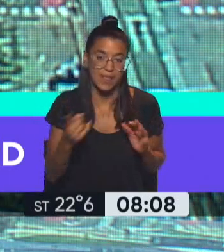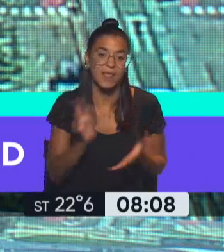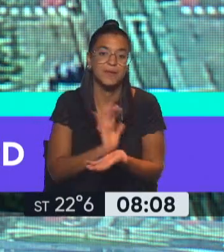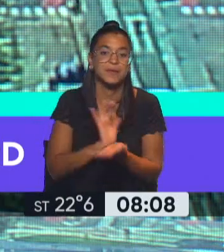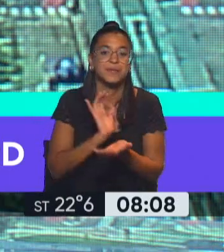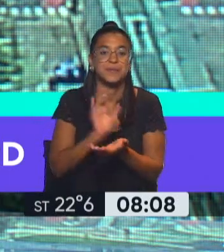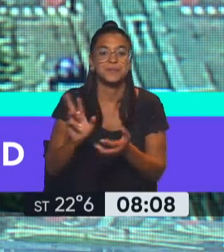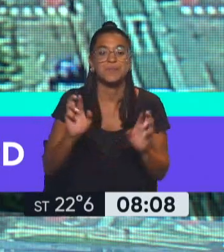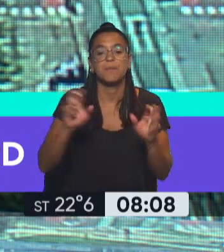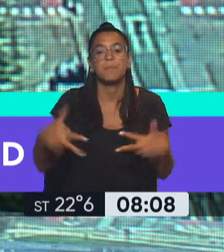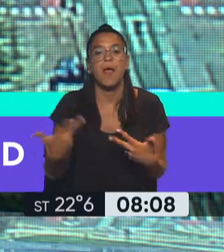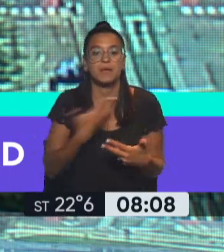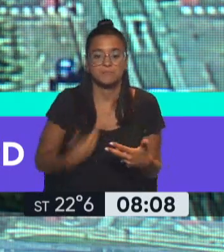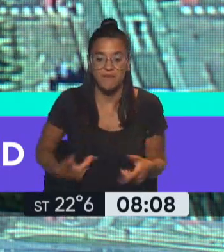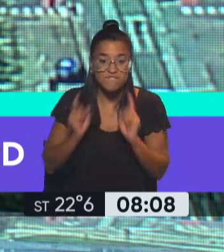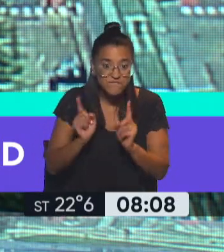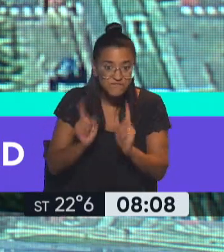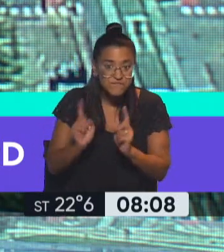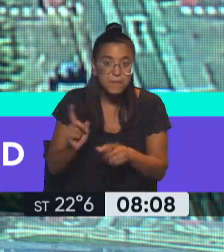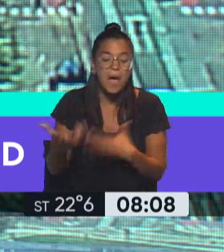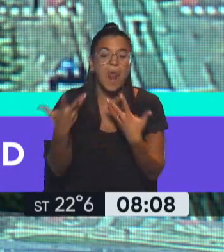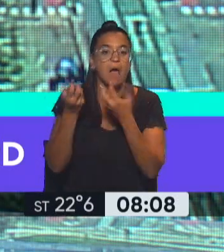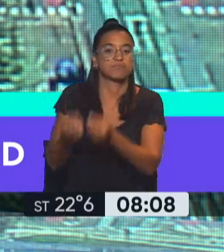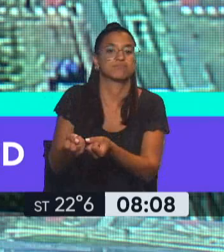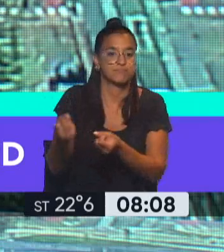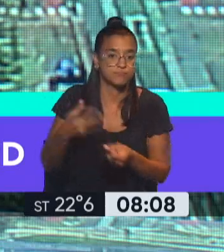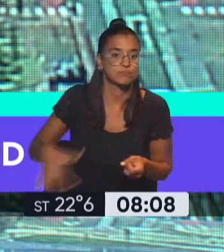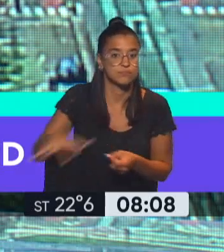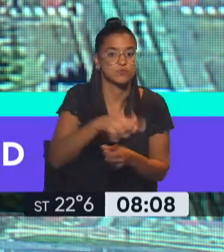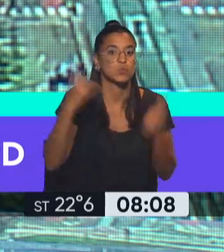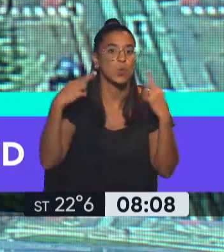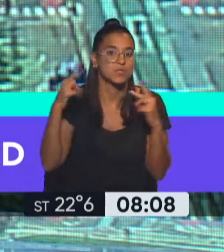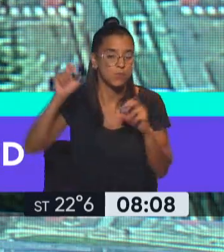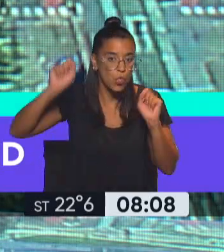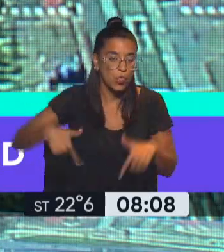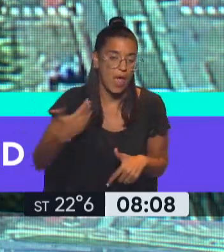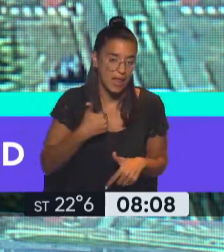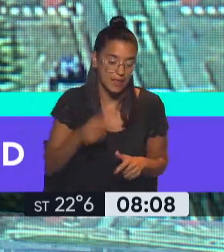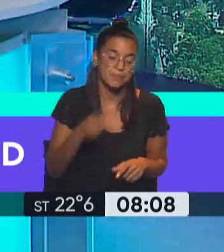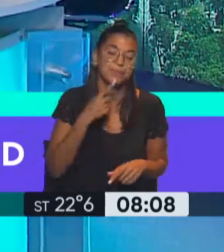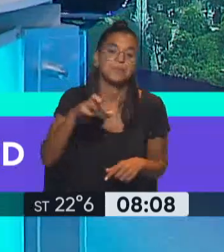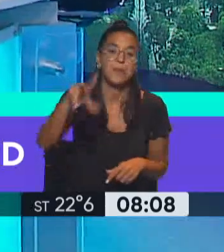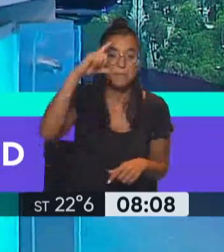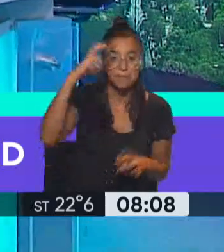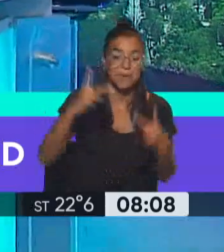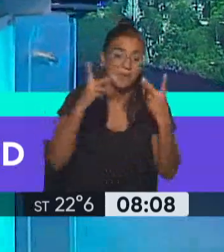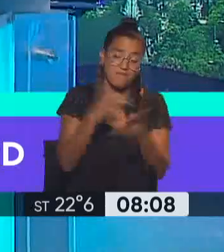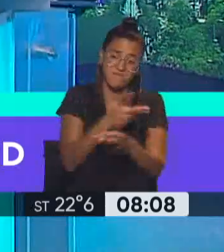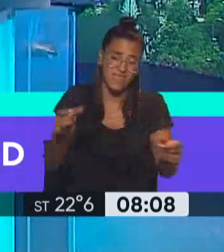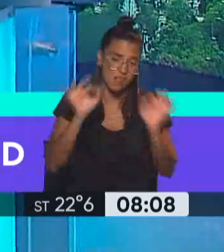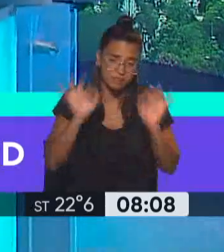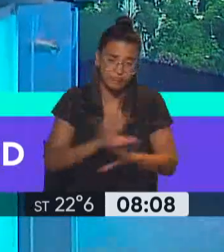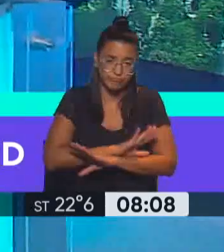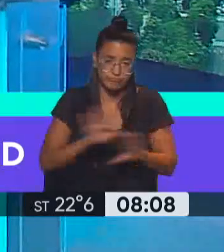como una especie de política de estado que se mantuviera en el tiempo para acompañar de todo el sector argentinos y así es el plan pre viaje finalizó como tal